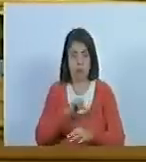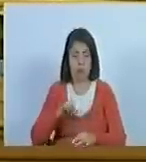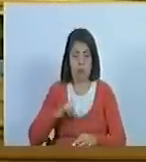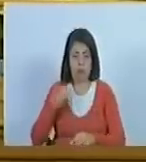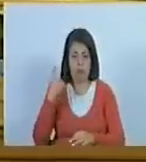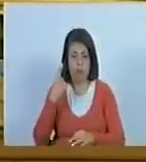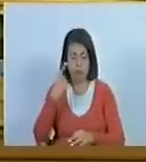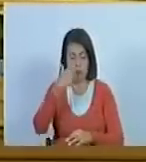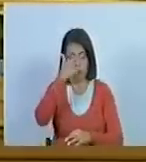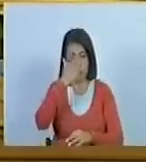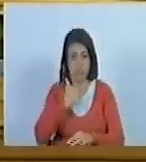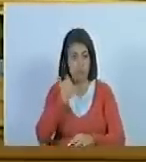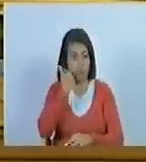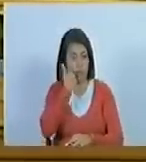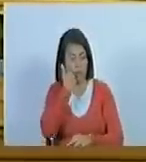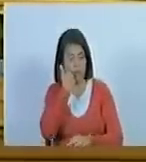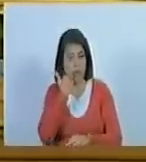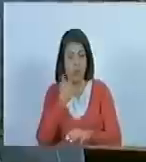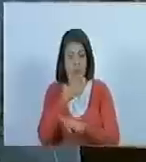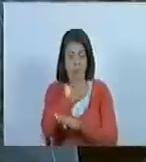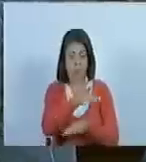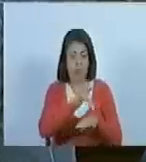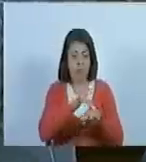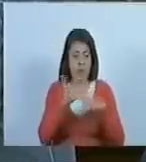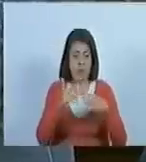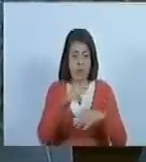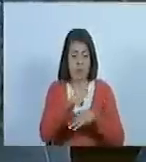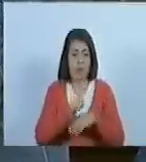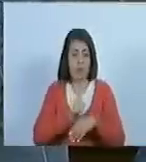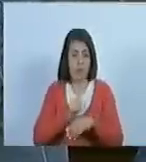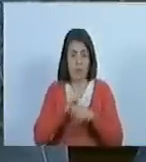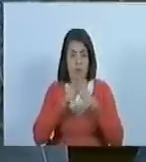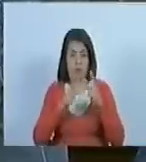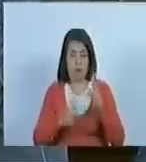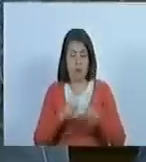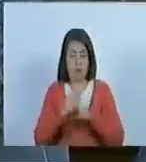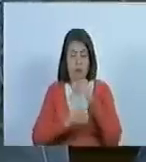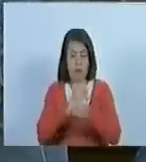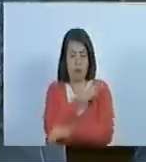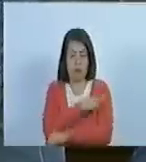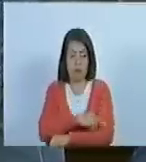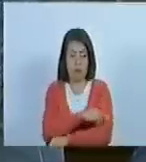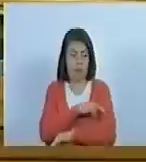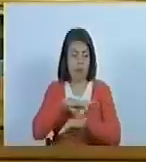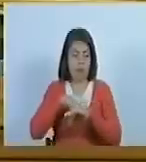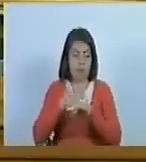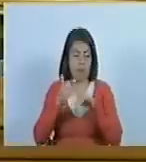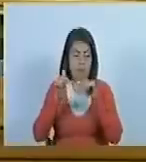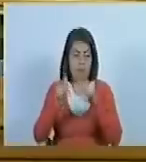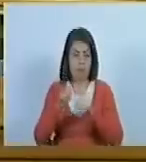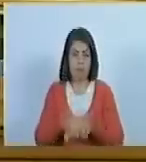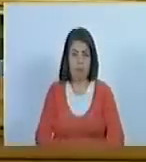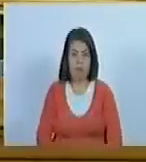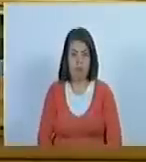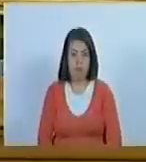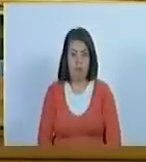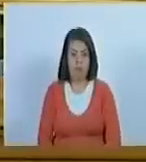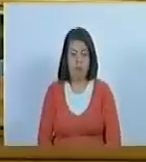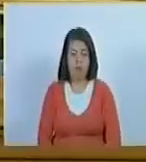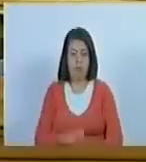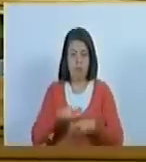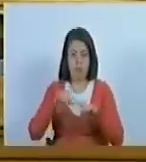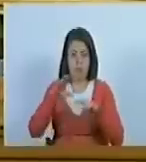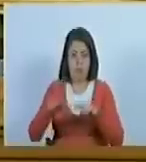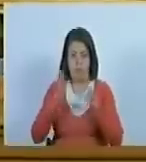el paciente a el área de emergencia o a cualquier área del hospital. Es falso que el niño